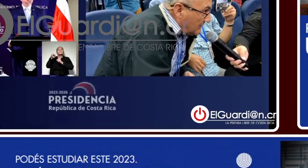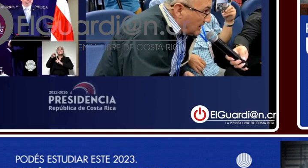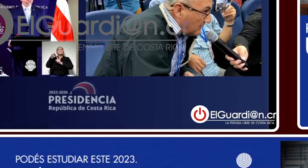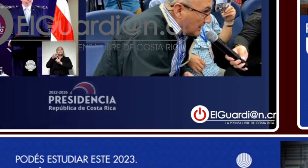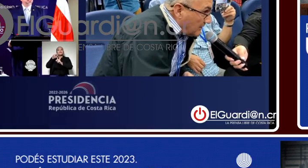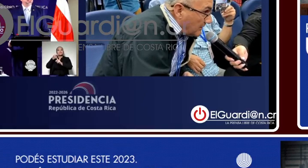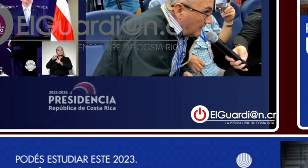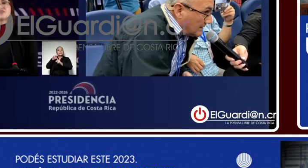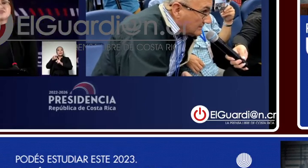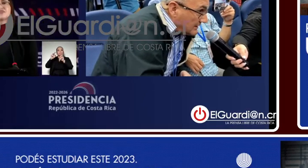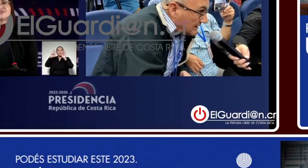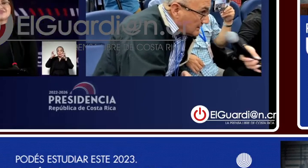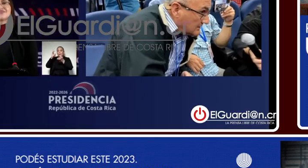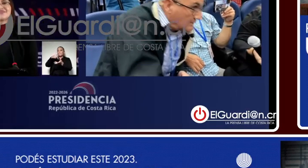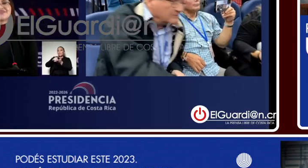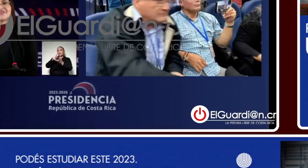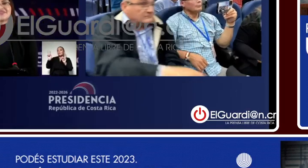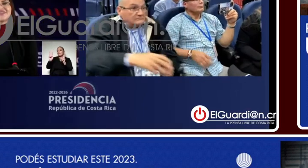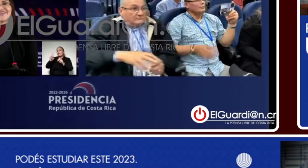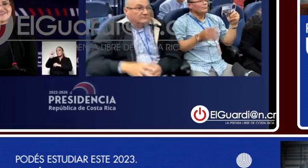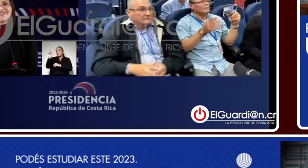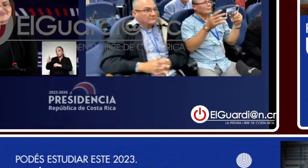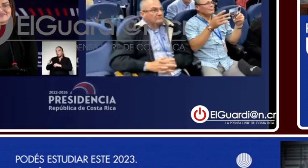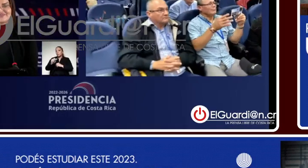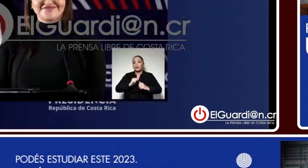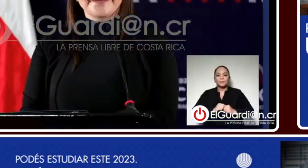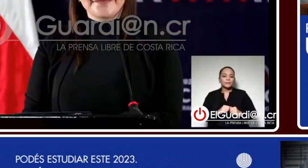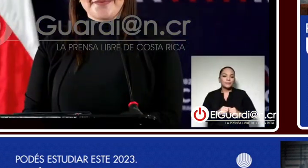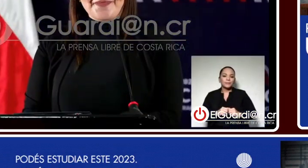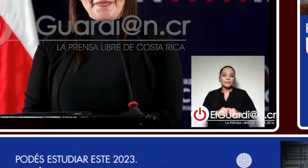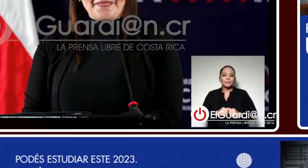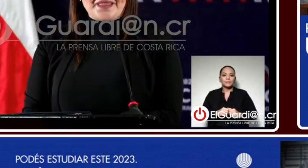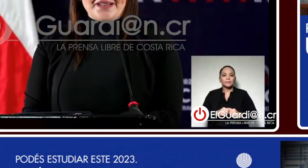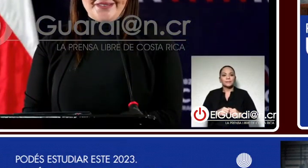de lo del tema del Parque Viva? Gracias.